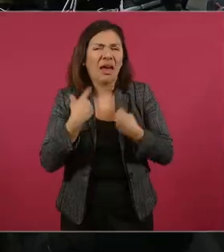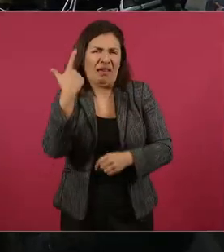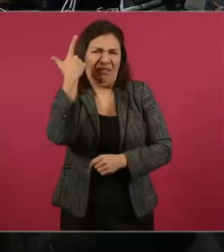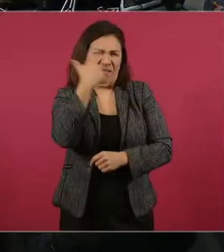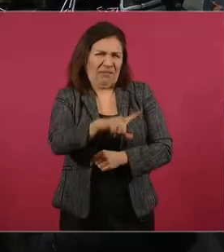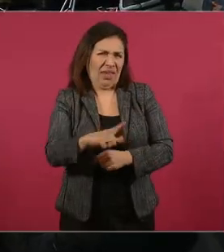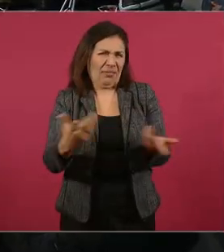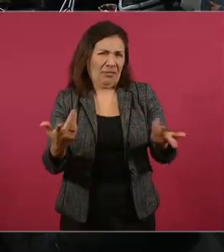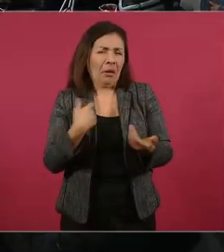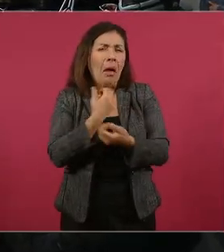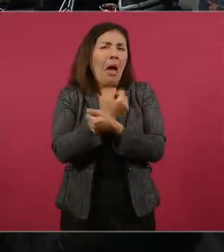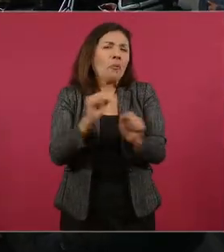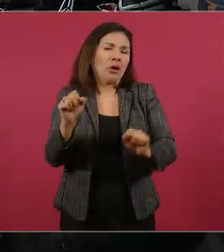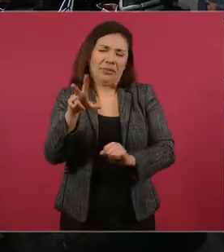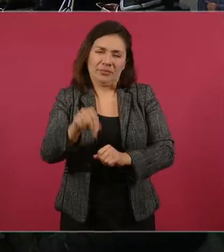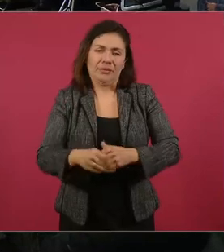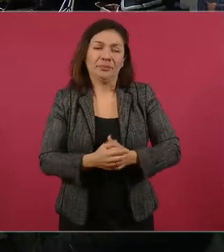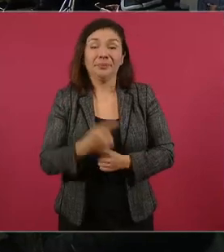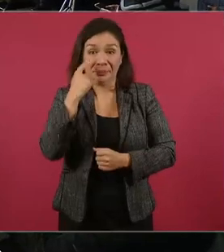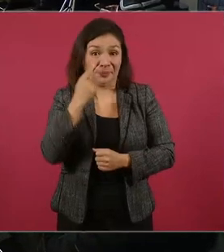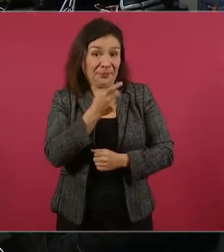A ver, ¿dónde está?